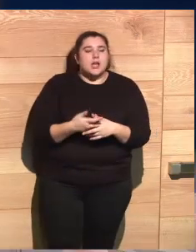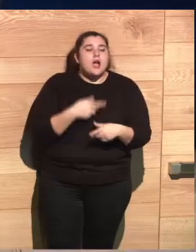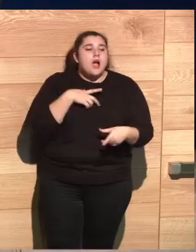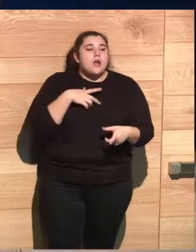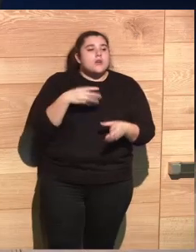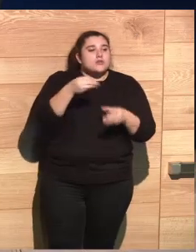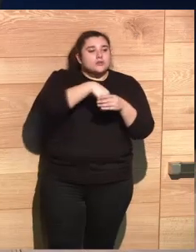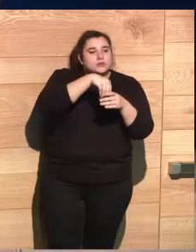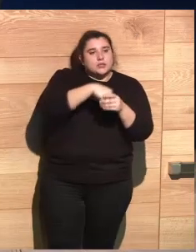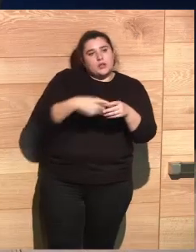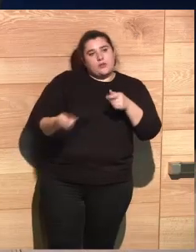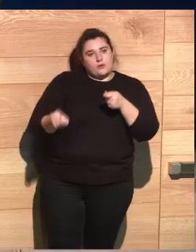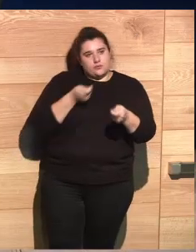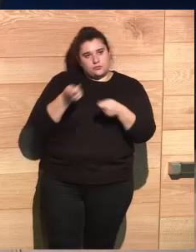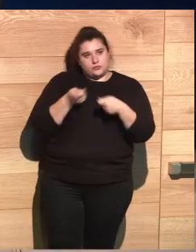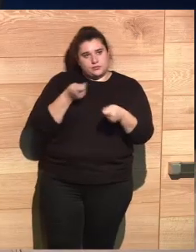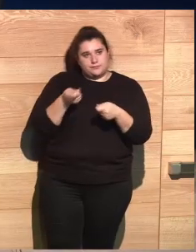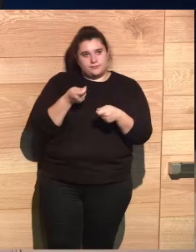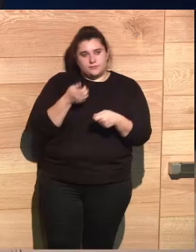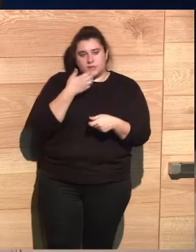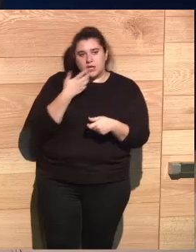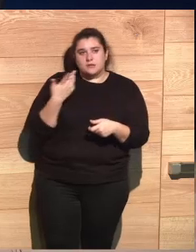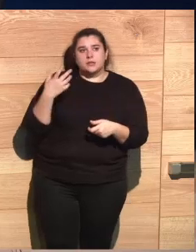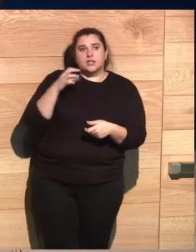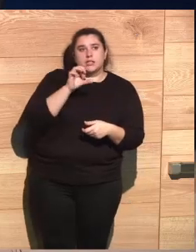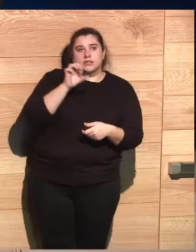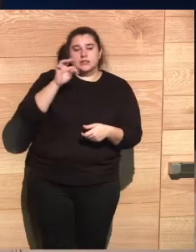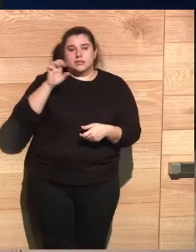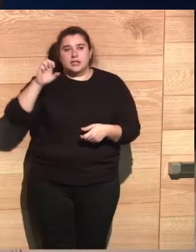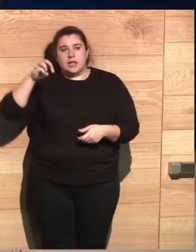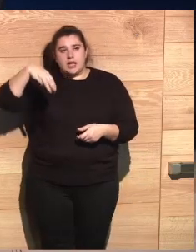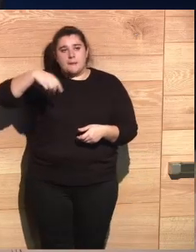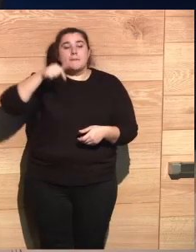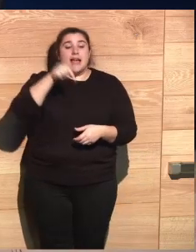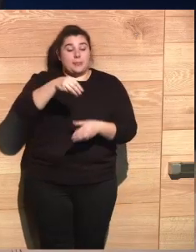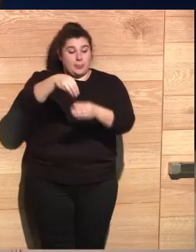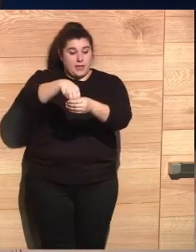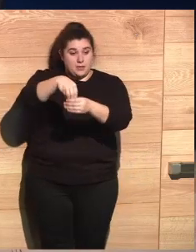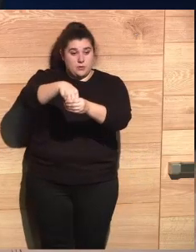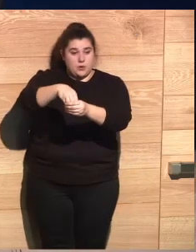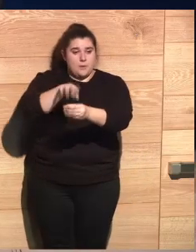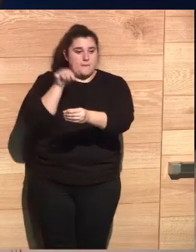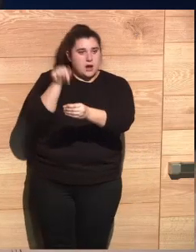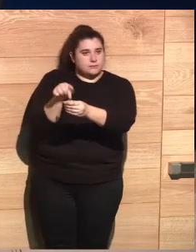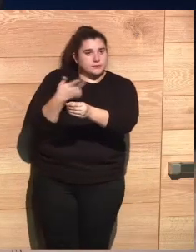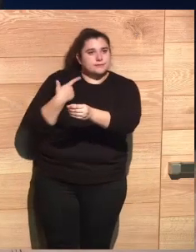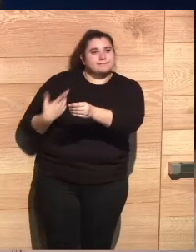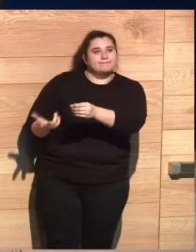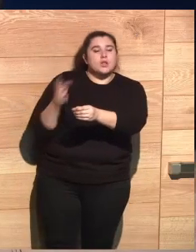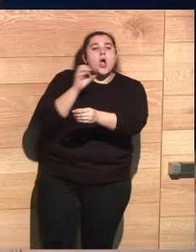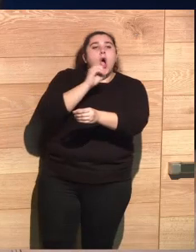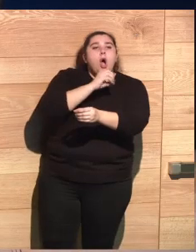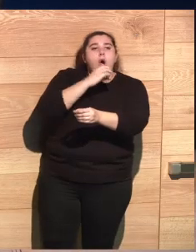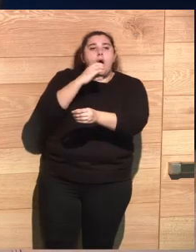contenido. Incluso en plataformas como Steam, que es una plataforma occidental. Sí. Y ¿creéis que se llegará al